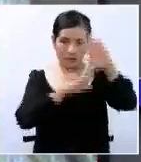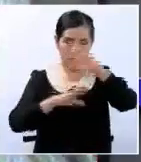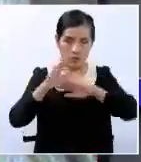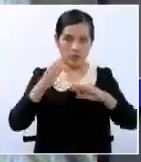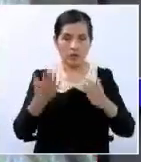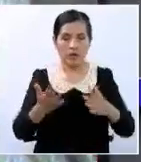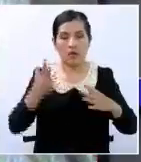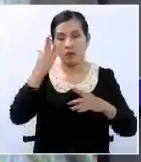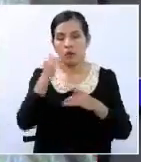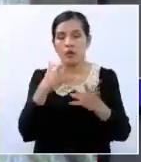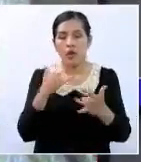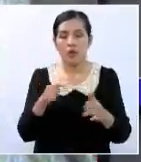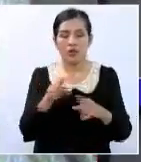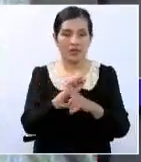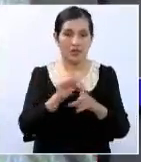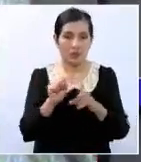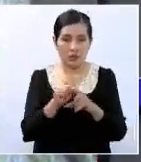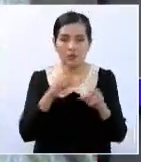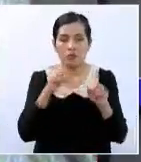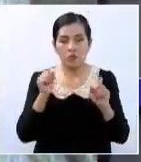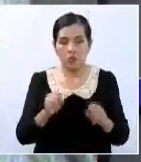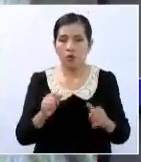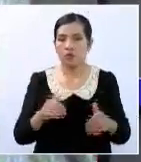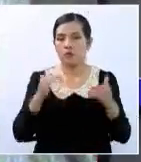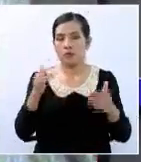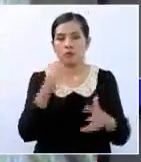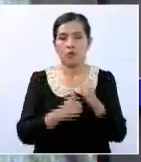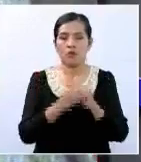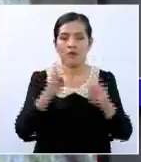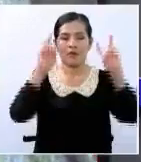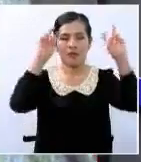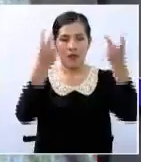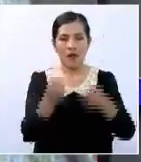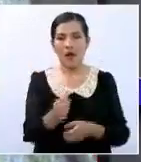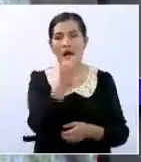situación que se podría vivir en torno a el agua potable en